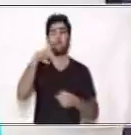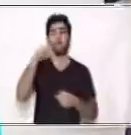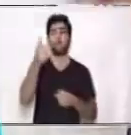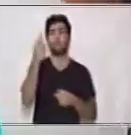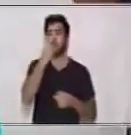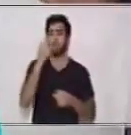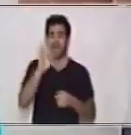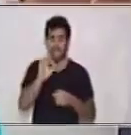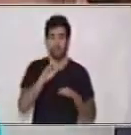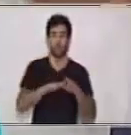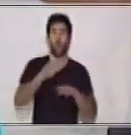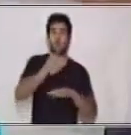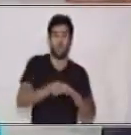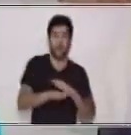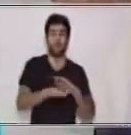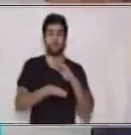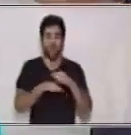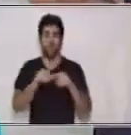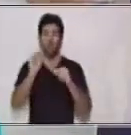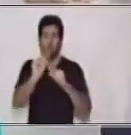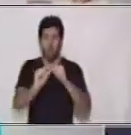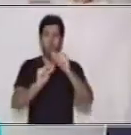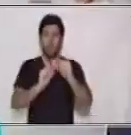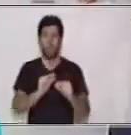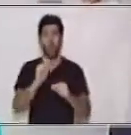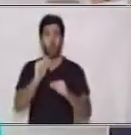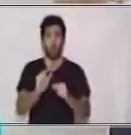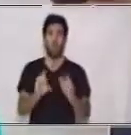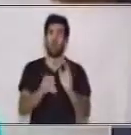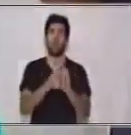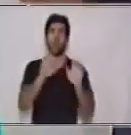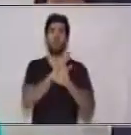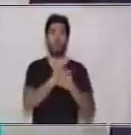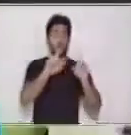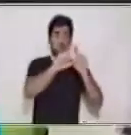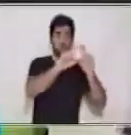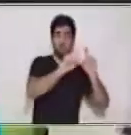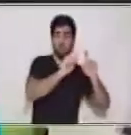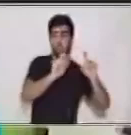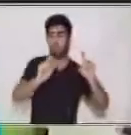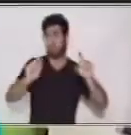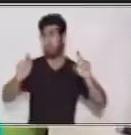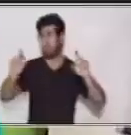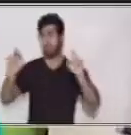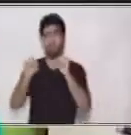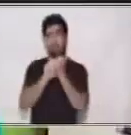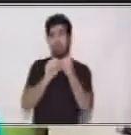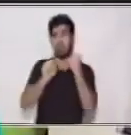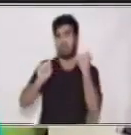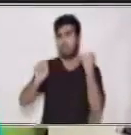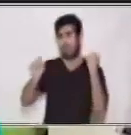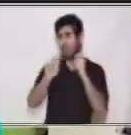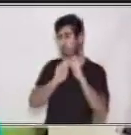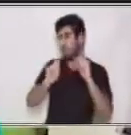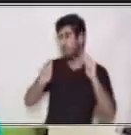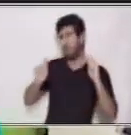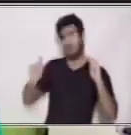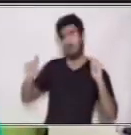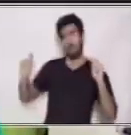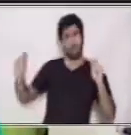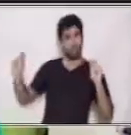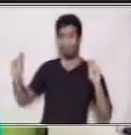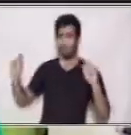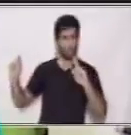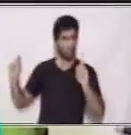esto? Que no quiera resolver todo en una línea. Tómese el tiempo, tómese la tranquilidad